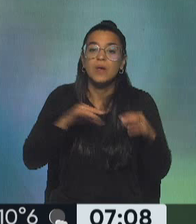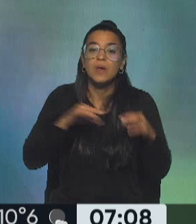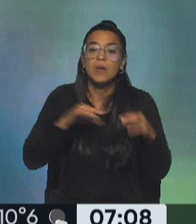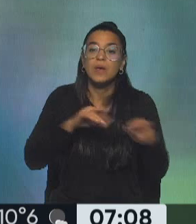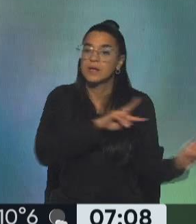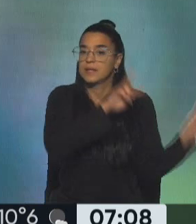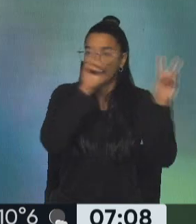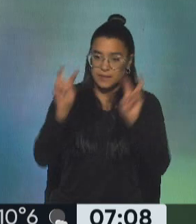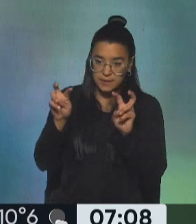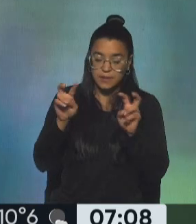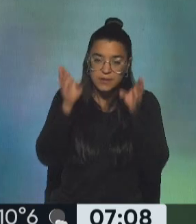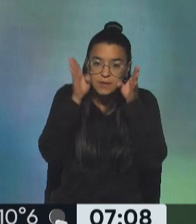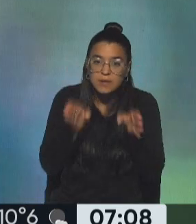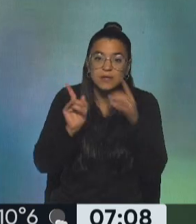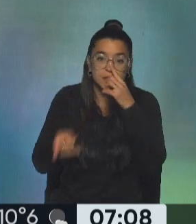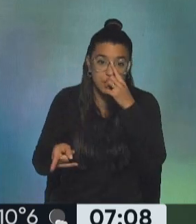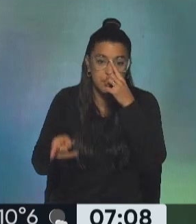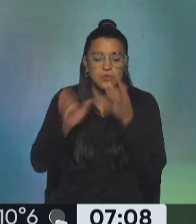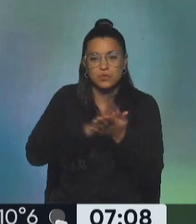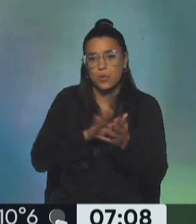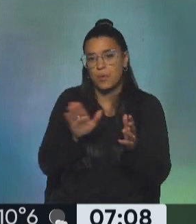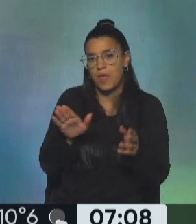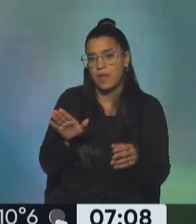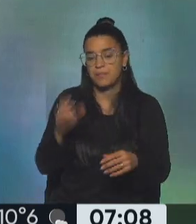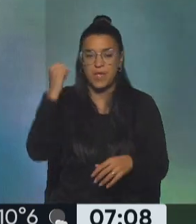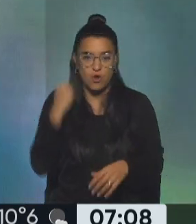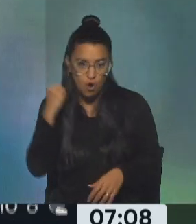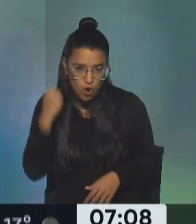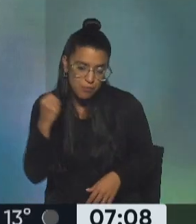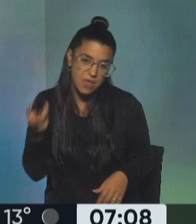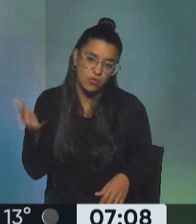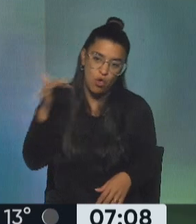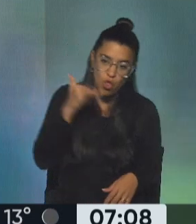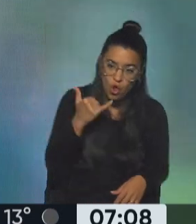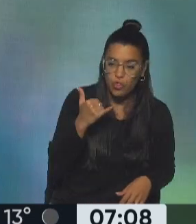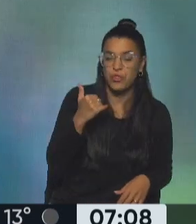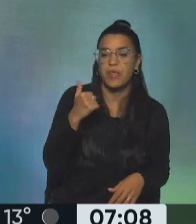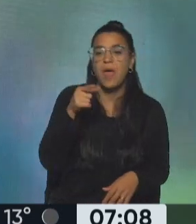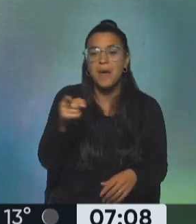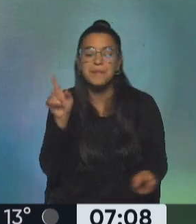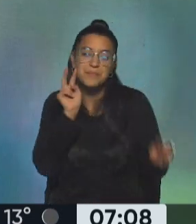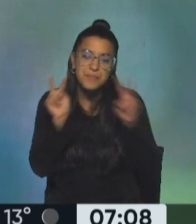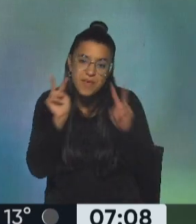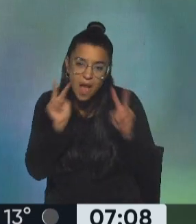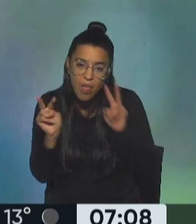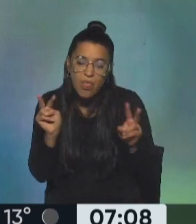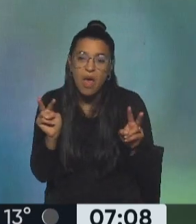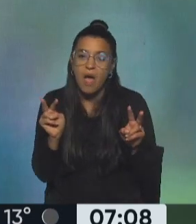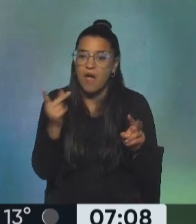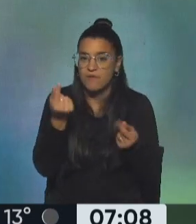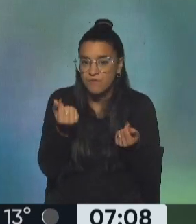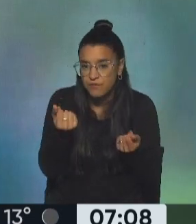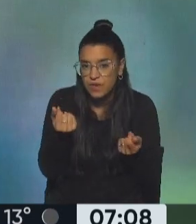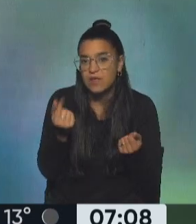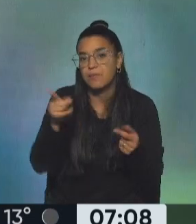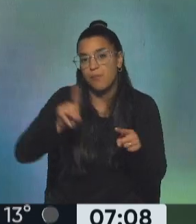vamos a cambiar de tema pero nos metemos también en cuestiones que tienen que ver con nuestra economía cotidiana diaria y la mirada financiera